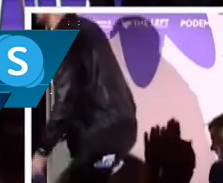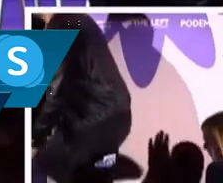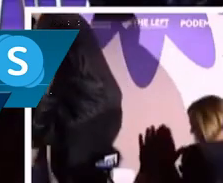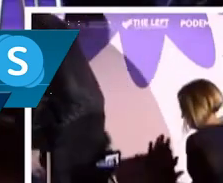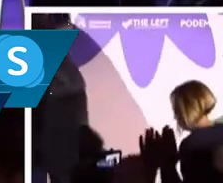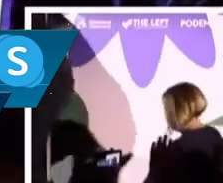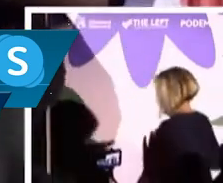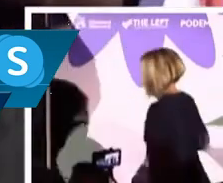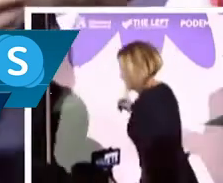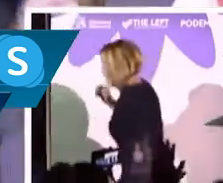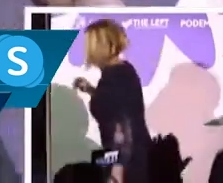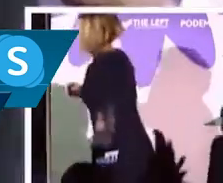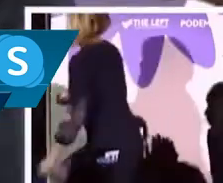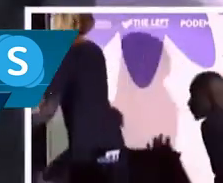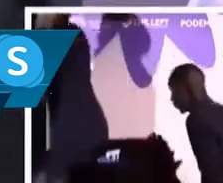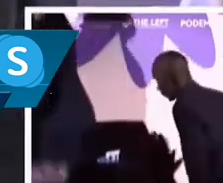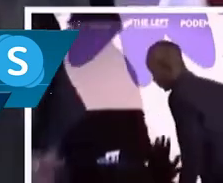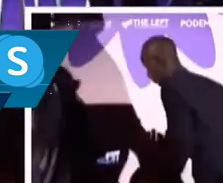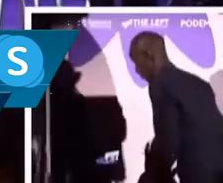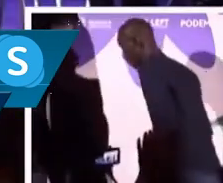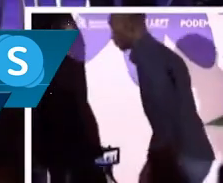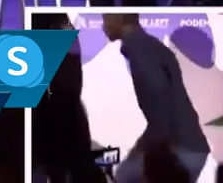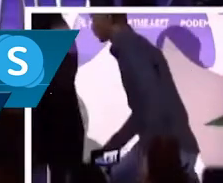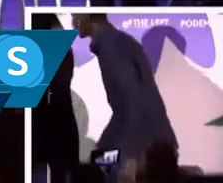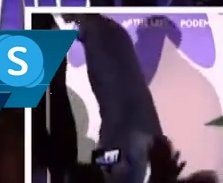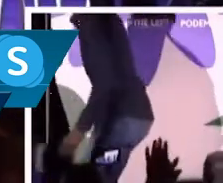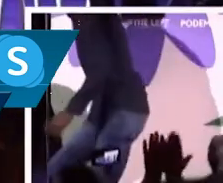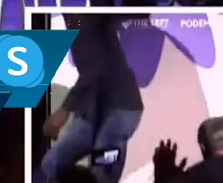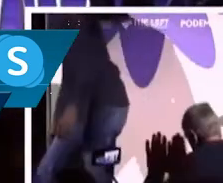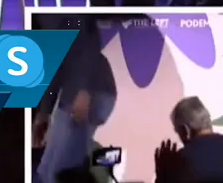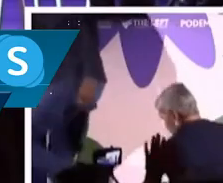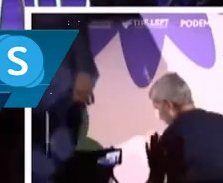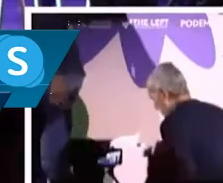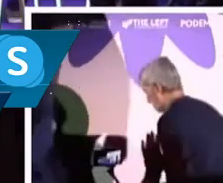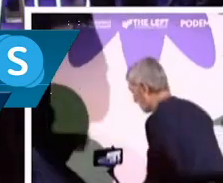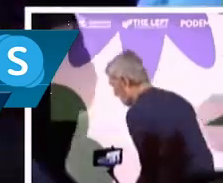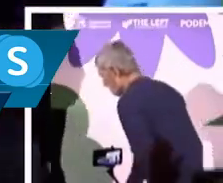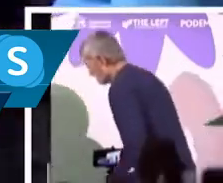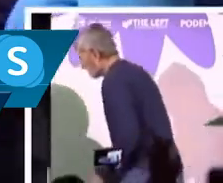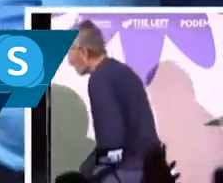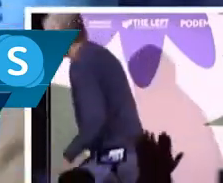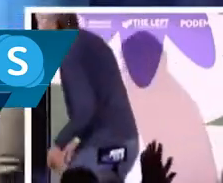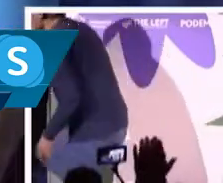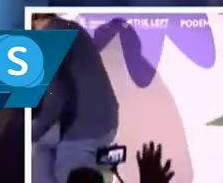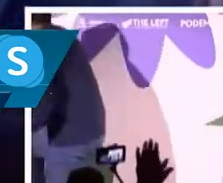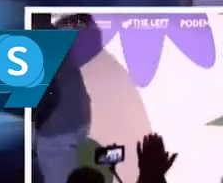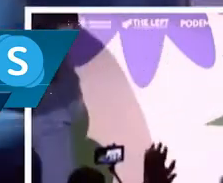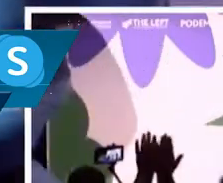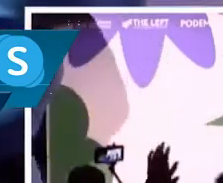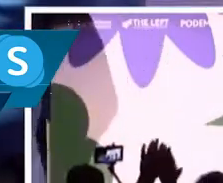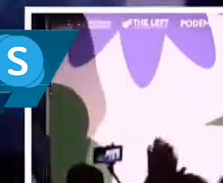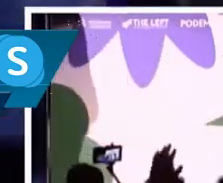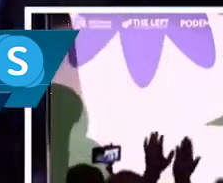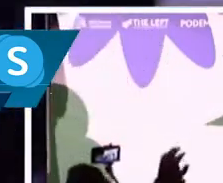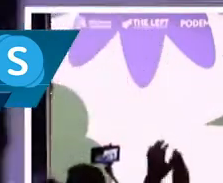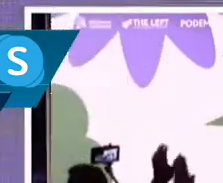donde vivo pero hombre Yolanda Díaz todavía tiene esa capacidad de endulzar claro muchas veces eso solo hablamos los más